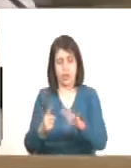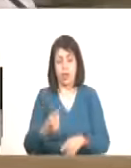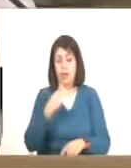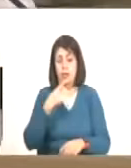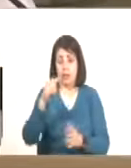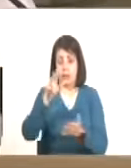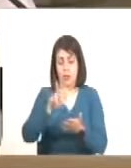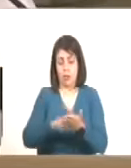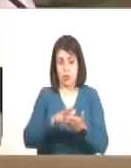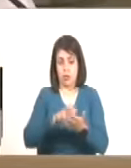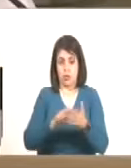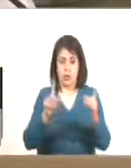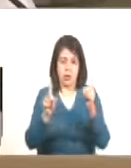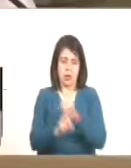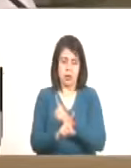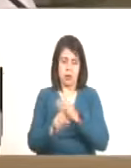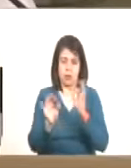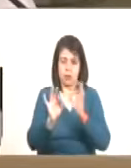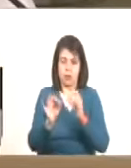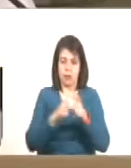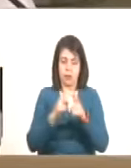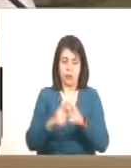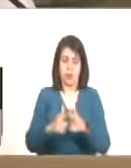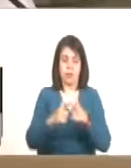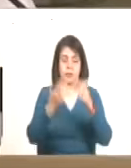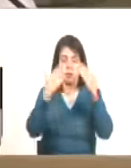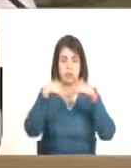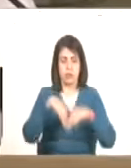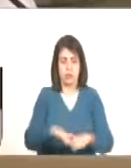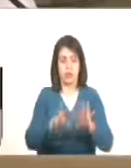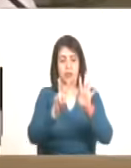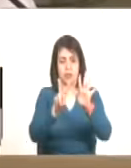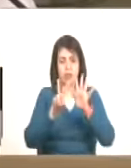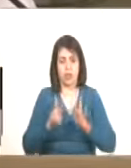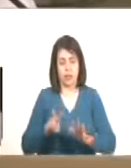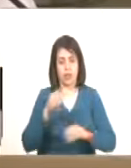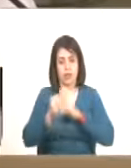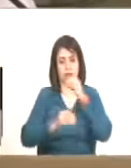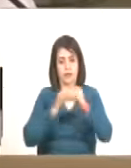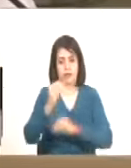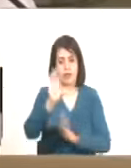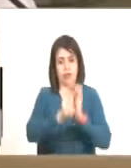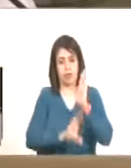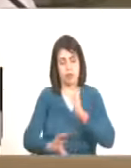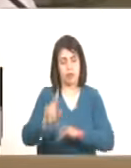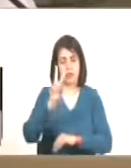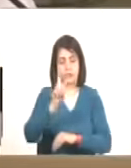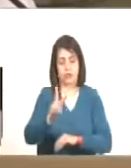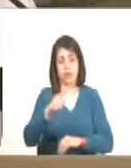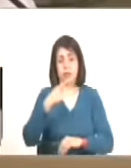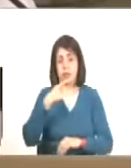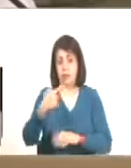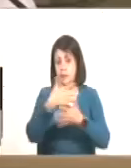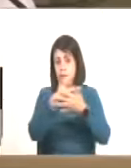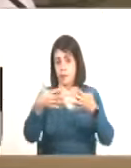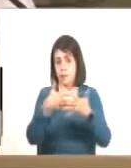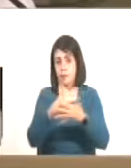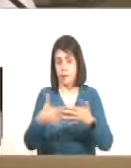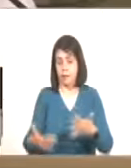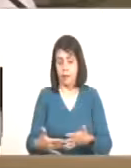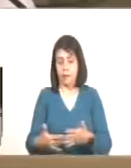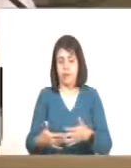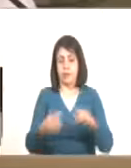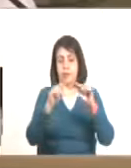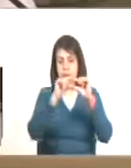Se propone aprobar sin modificación la sección 7ª correspondiente al capítulo 2, el cual queda redactado en los